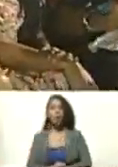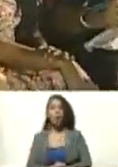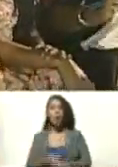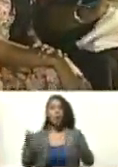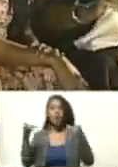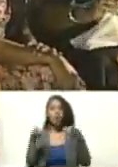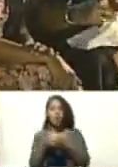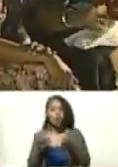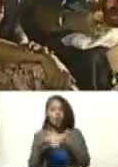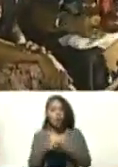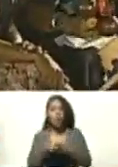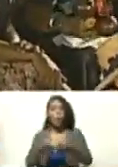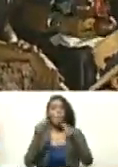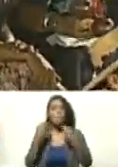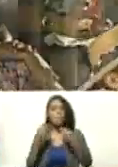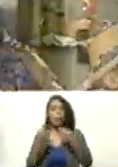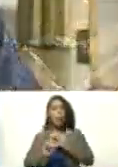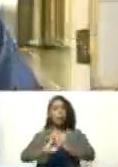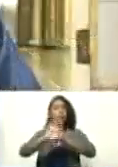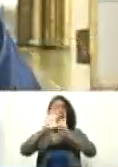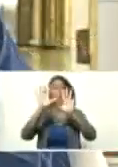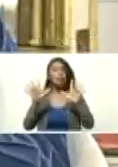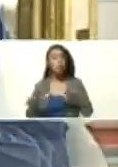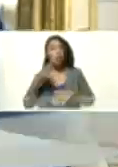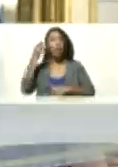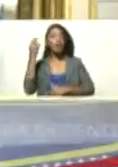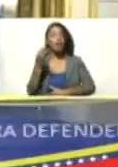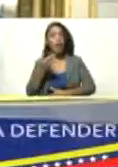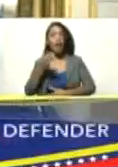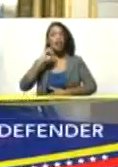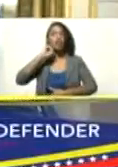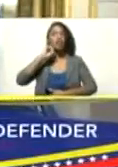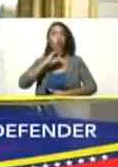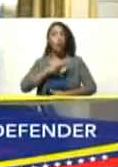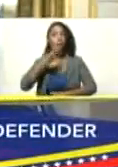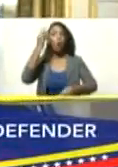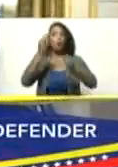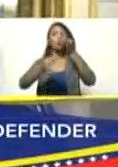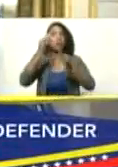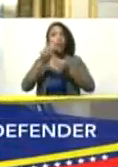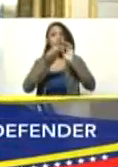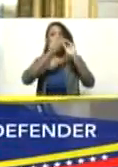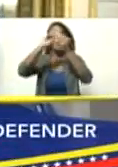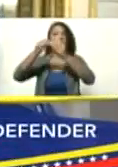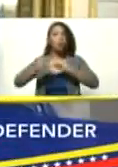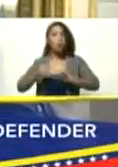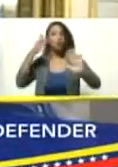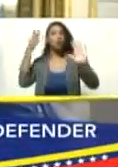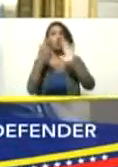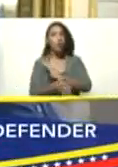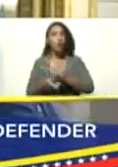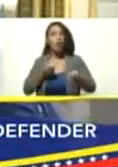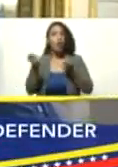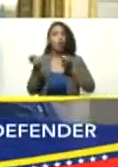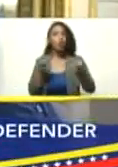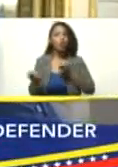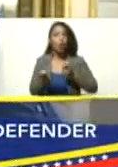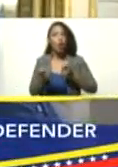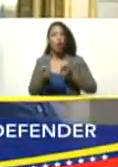Comisión para el esclarecimiento de la verdad histórica, justicia y reparación sobre el dominio colonial